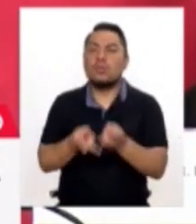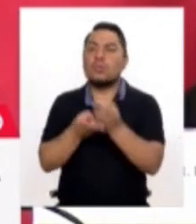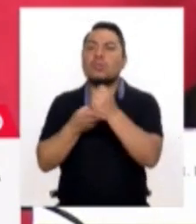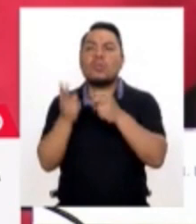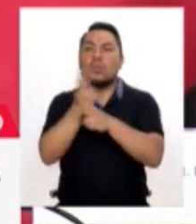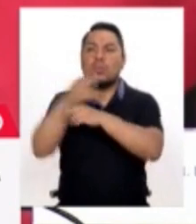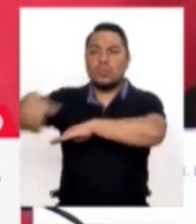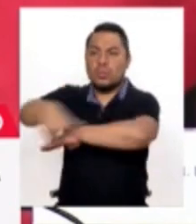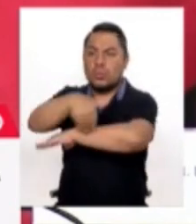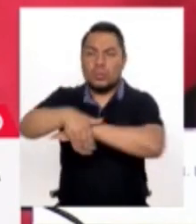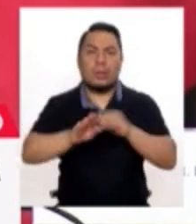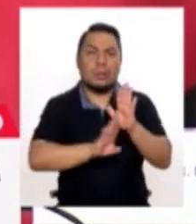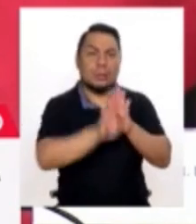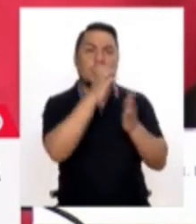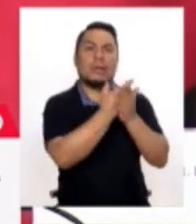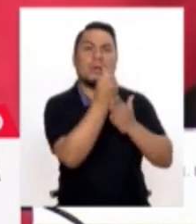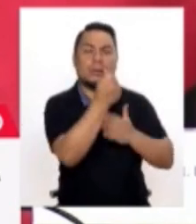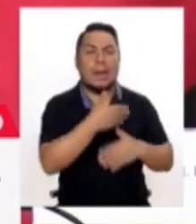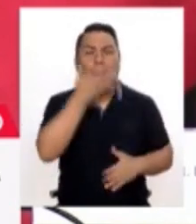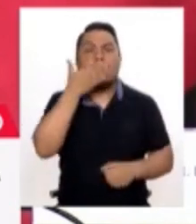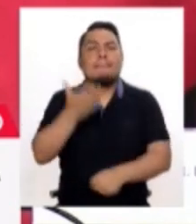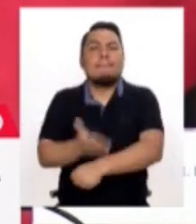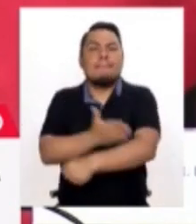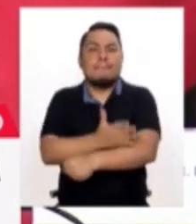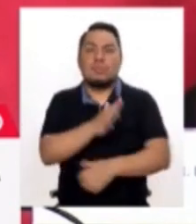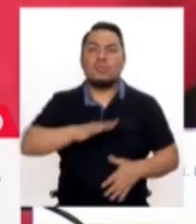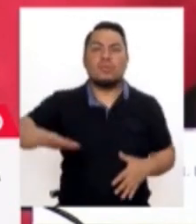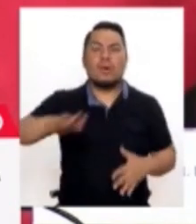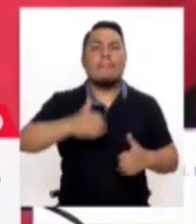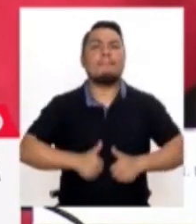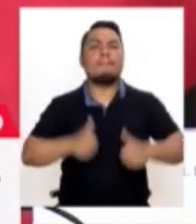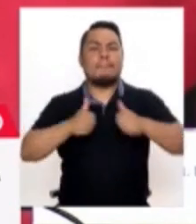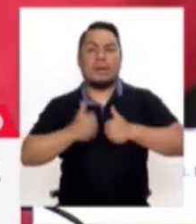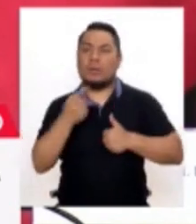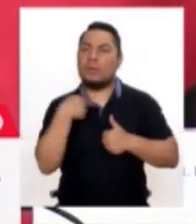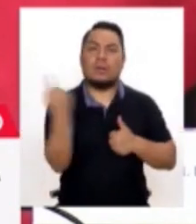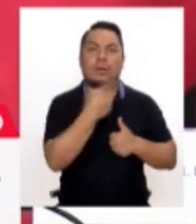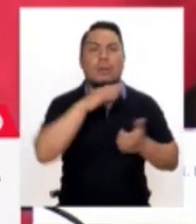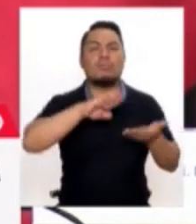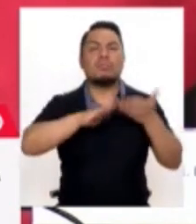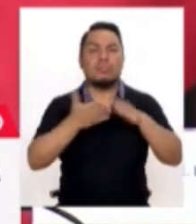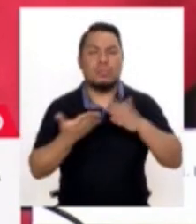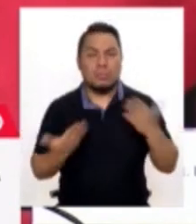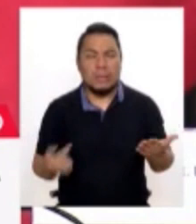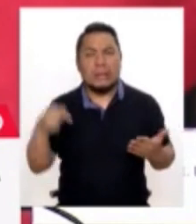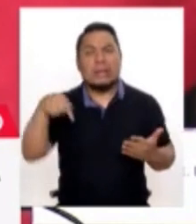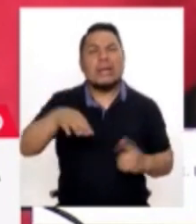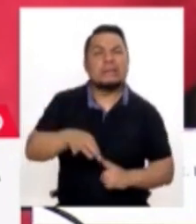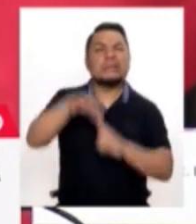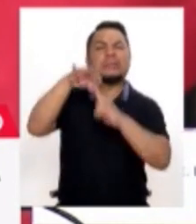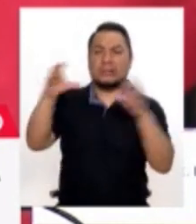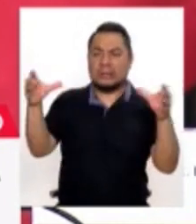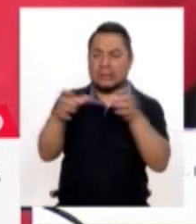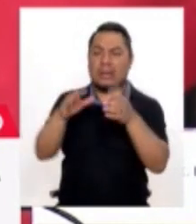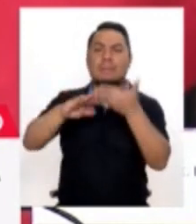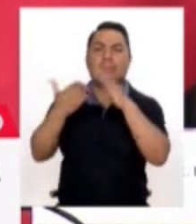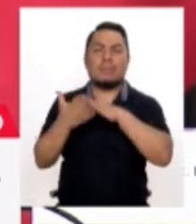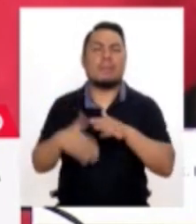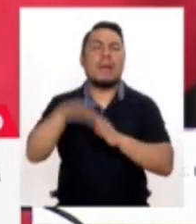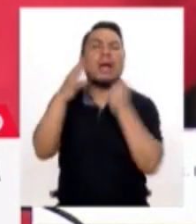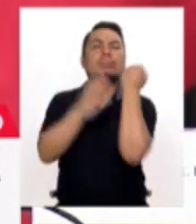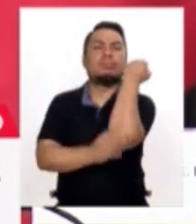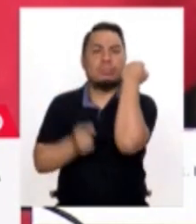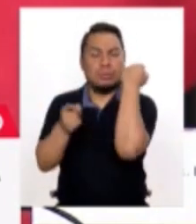seguridad, reactivación económica para mejorar las condiciones de vida de nuestra población, en especial de la población